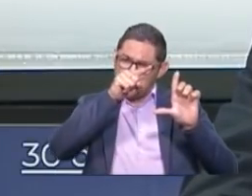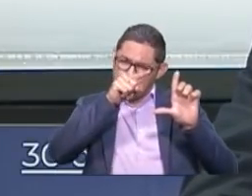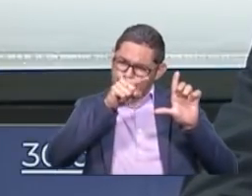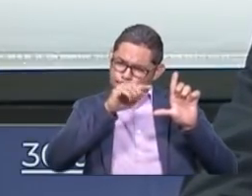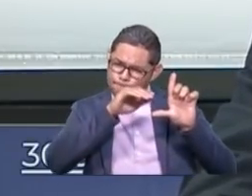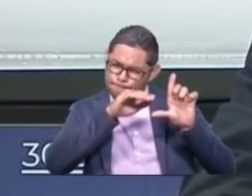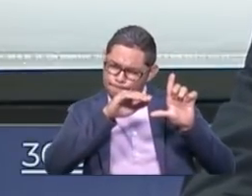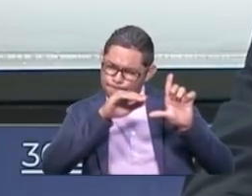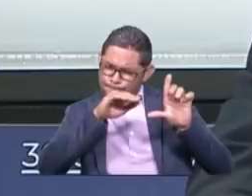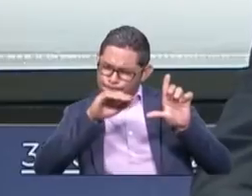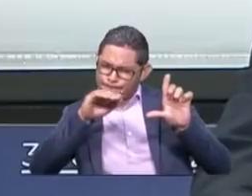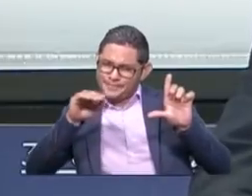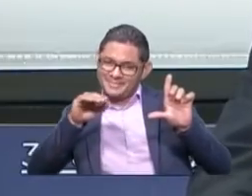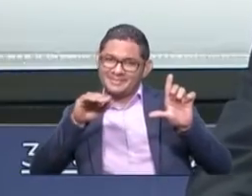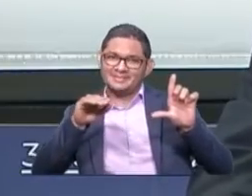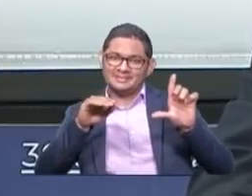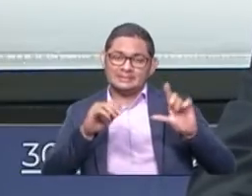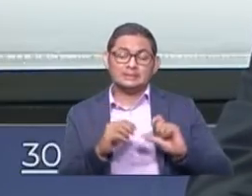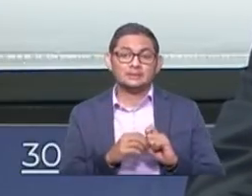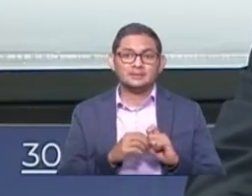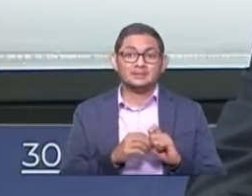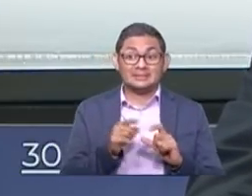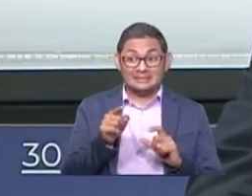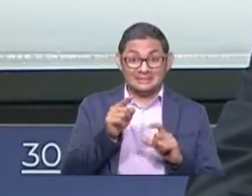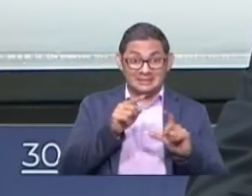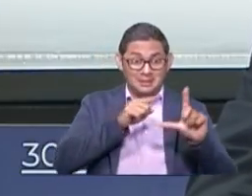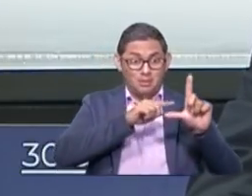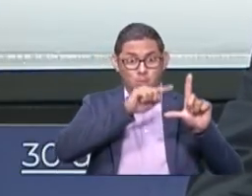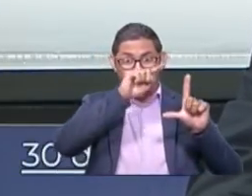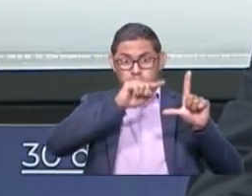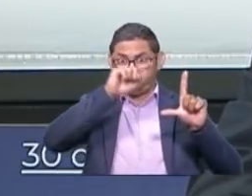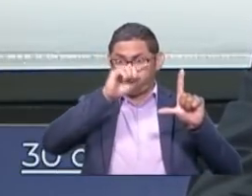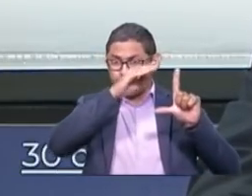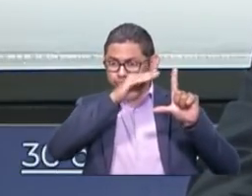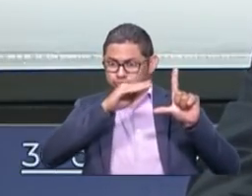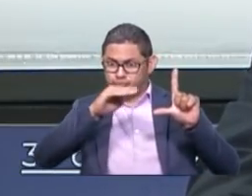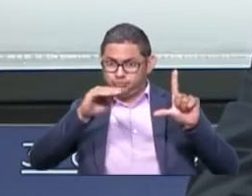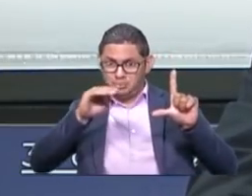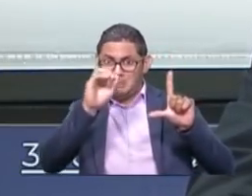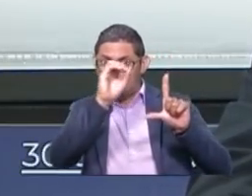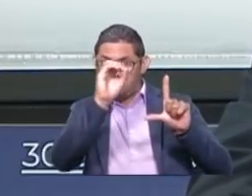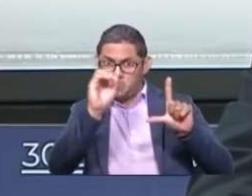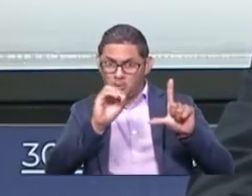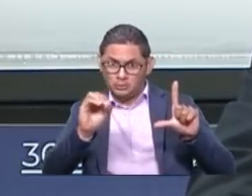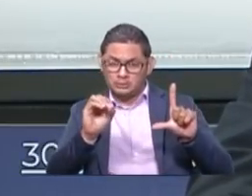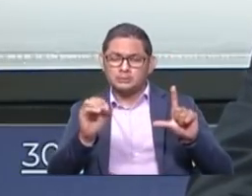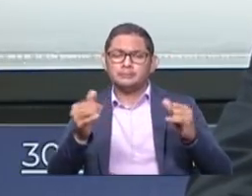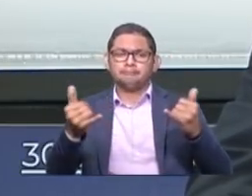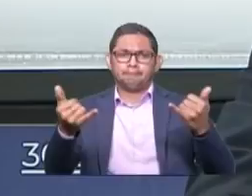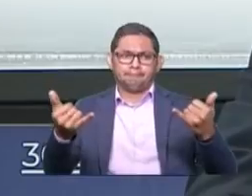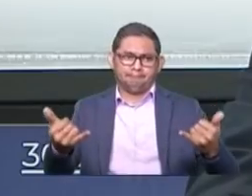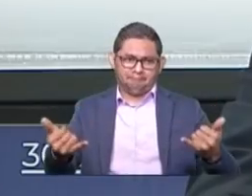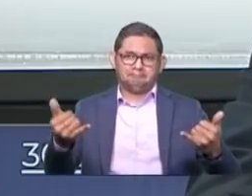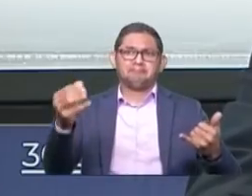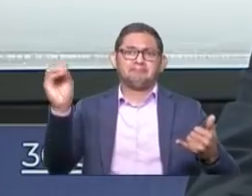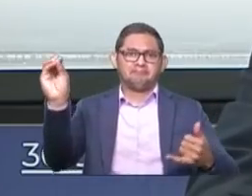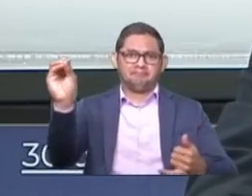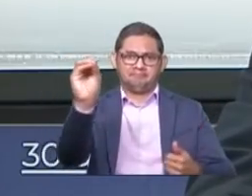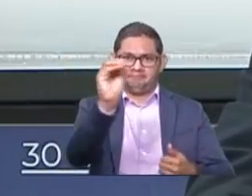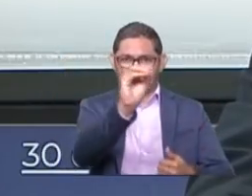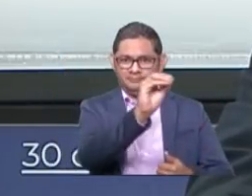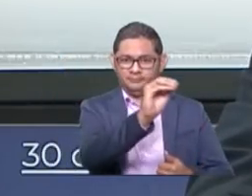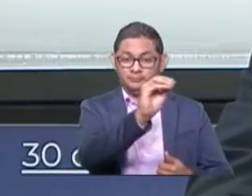precisamente, gracias a estos indicadores, podemos anunciar en el día de hoy que a